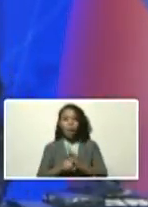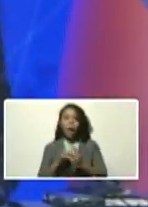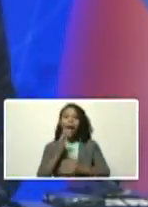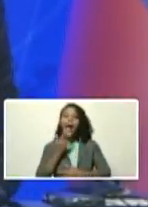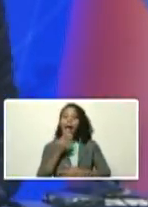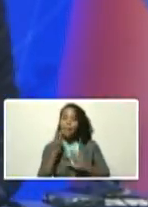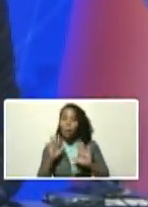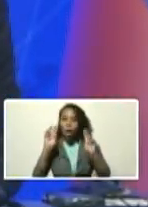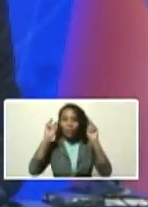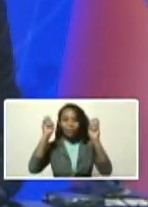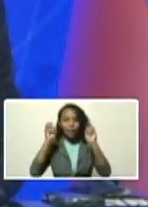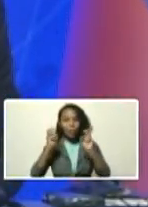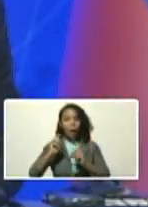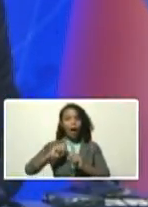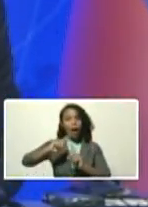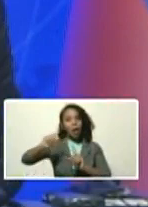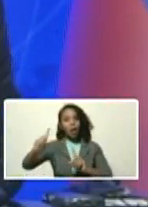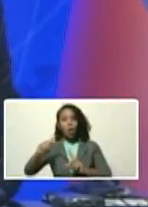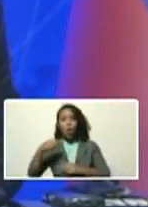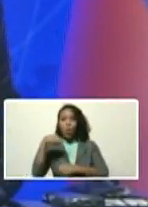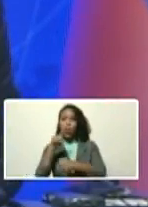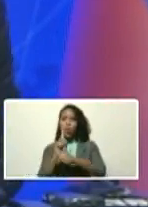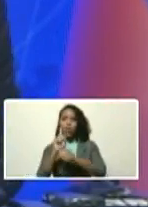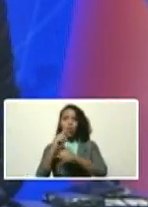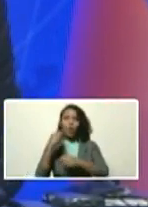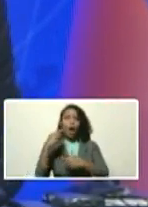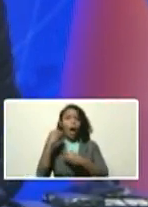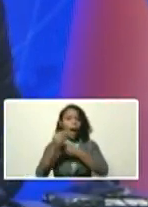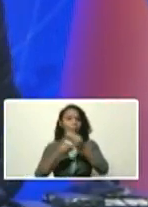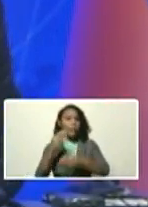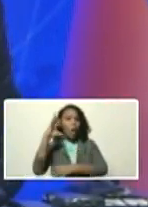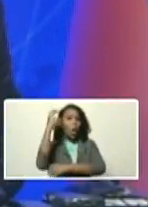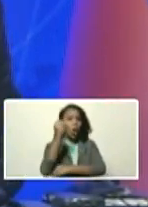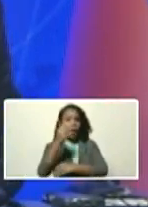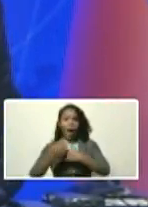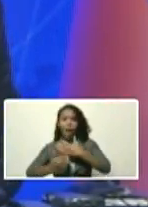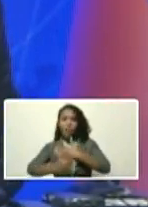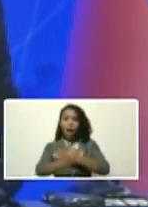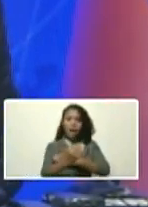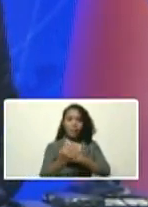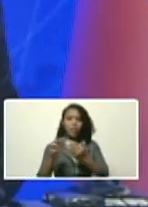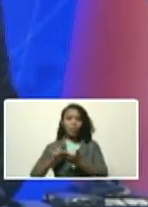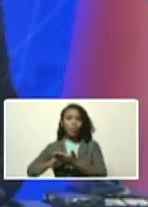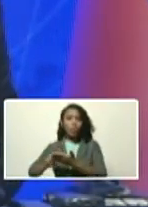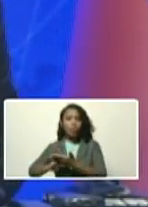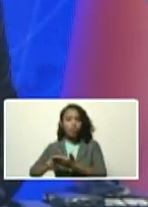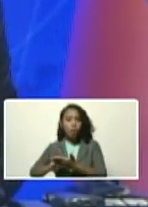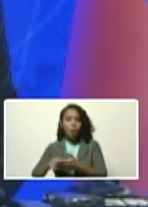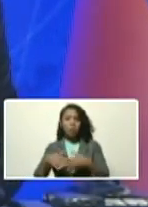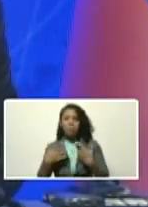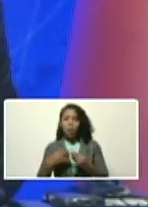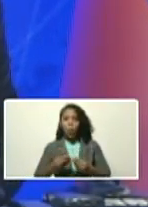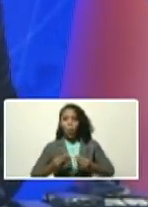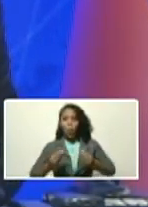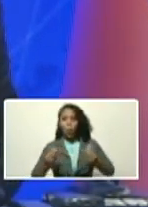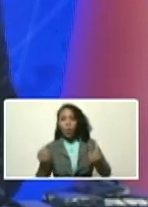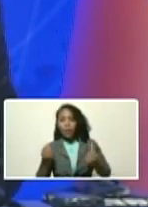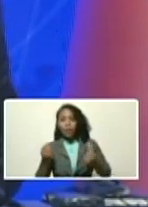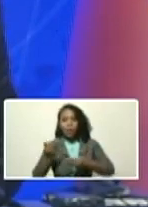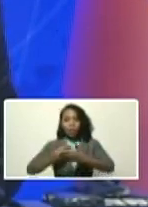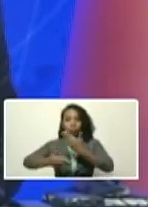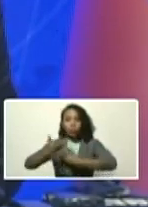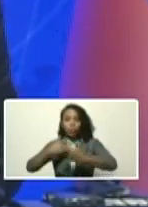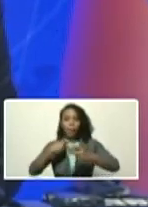ámbito energético, no solamente hemos logrado avanzar en la recuperación de la relación